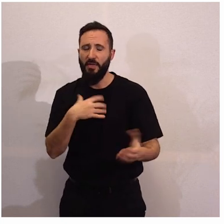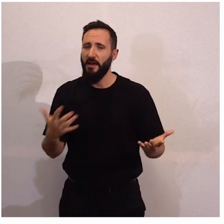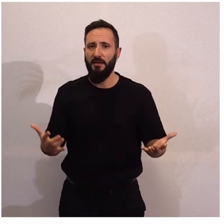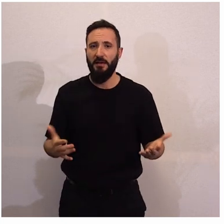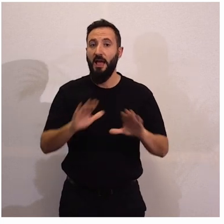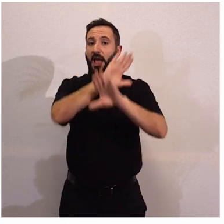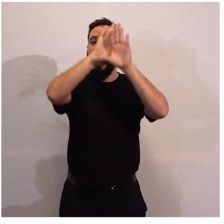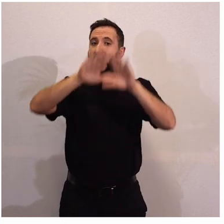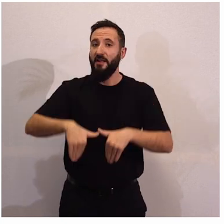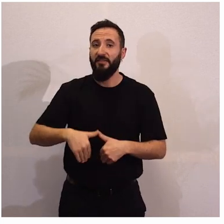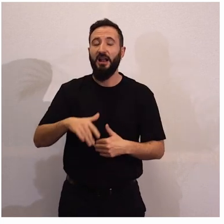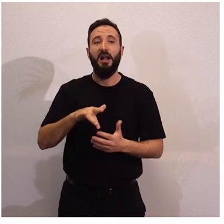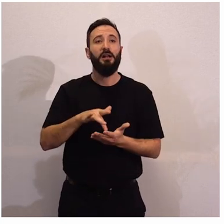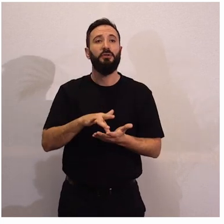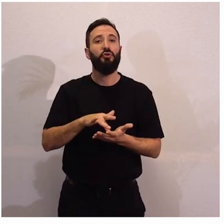pues a raíz